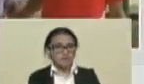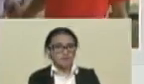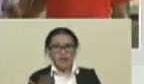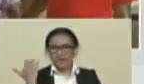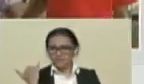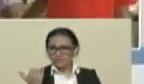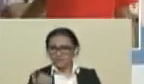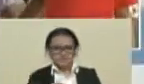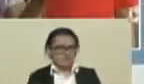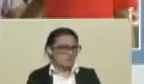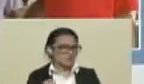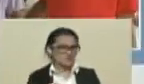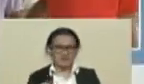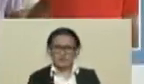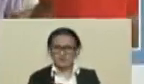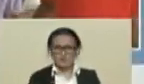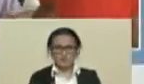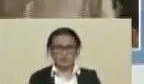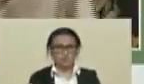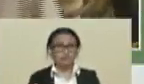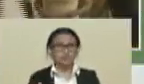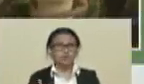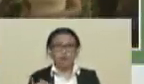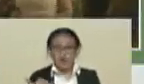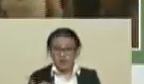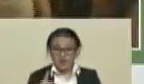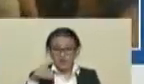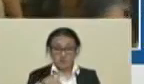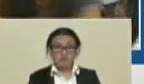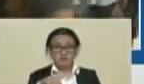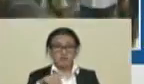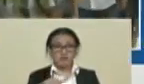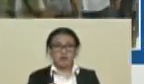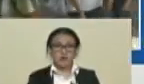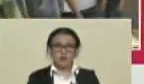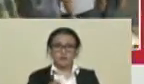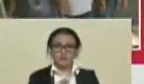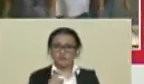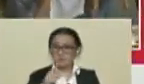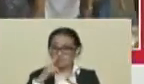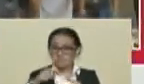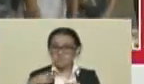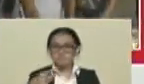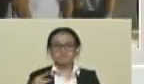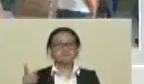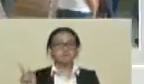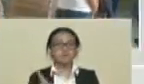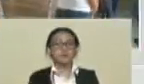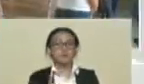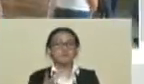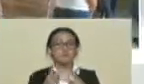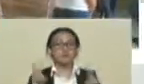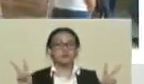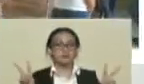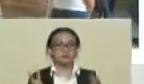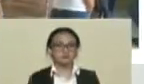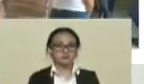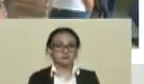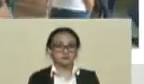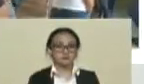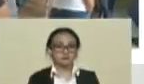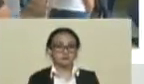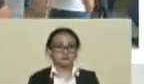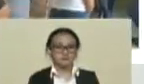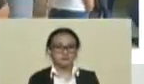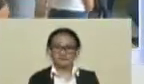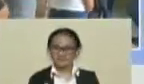imposible resolver ese problema y apenas votamos para la Asamblea Nacional Constituyente, al día siguiente llegó la paz. Creo que sin duda alguna es una de las instituciones más